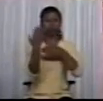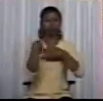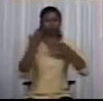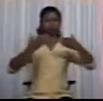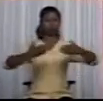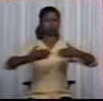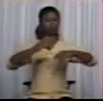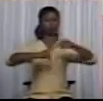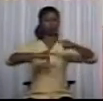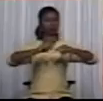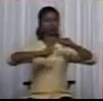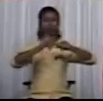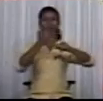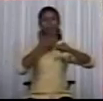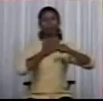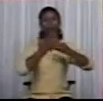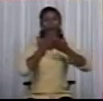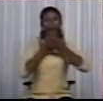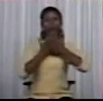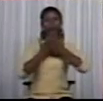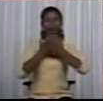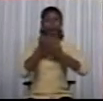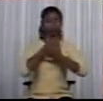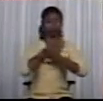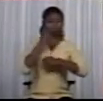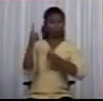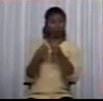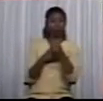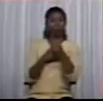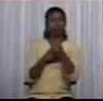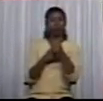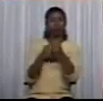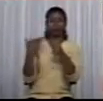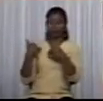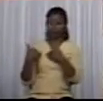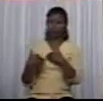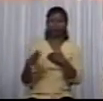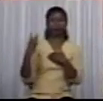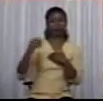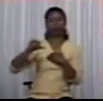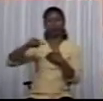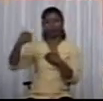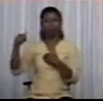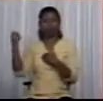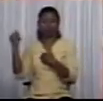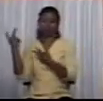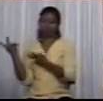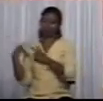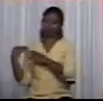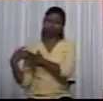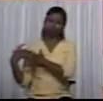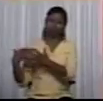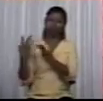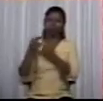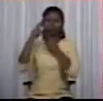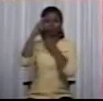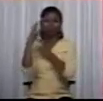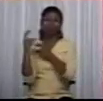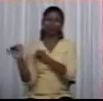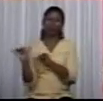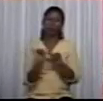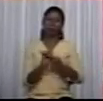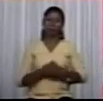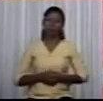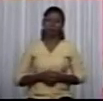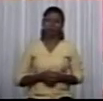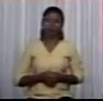esto para Papá Roncón, ojalá que no sea el primero, sino que también vendrán otros atrás que también sean merecidos y le hagan para los que